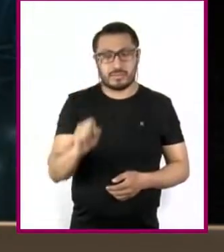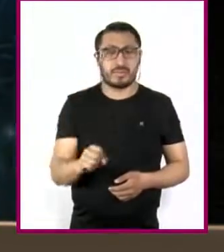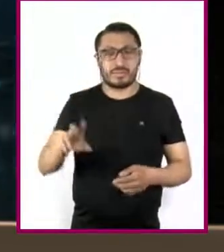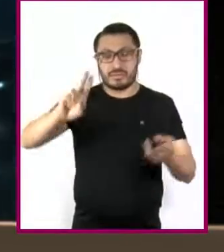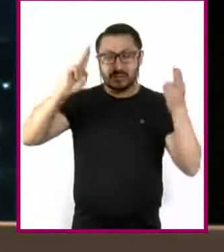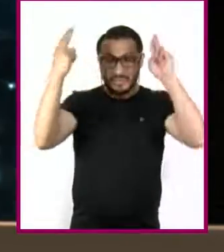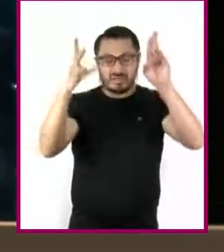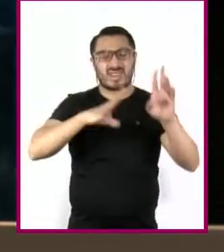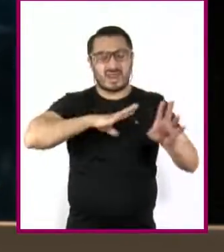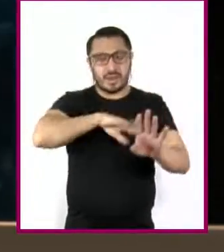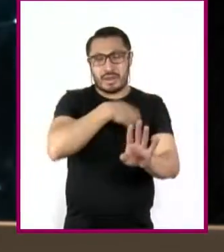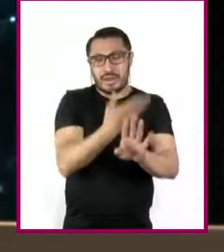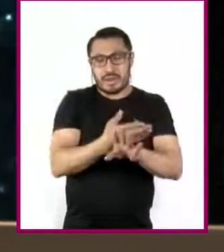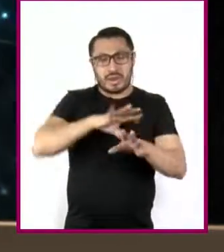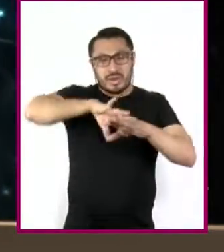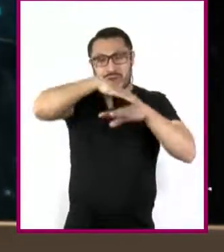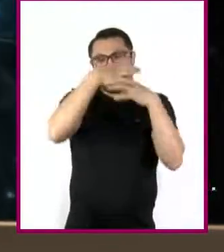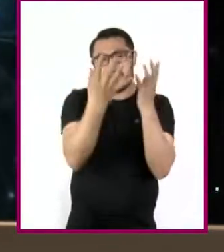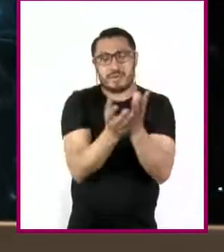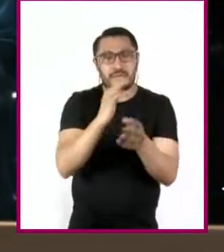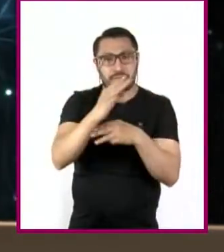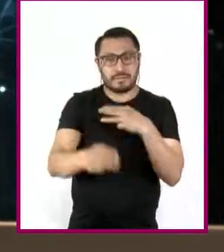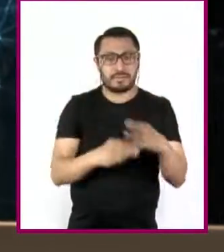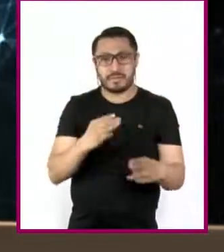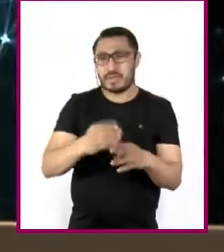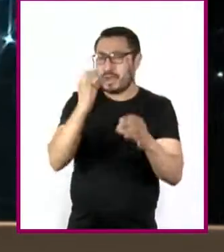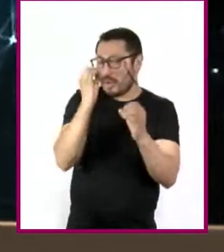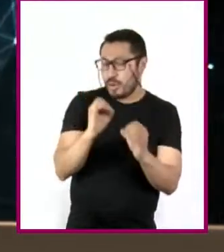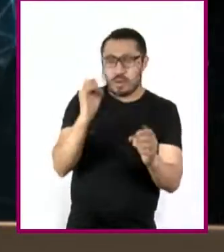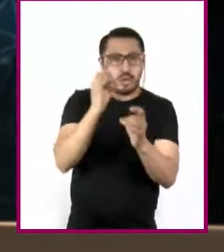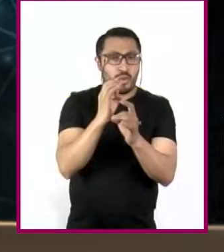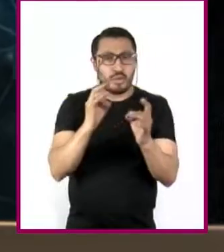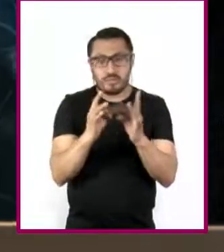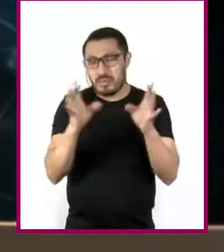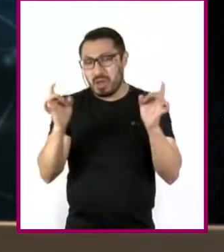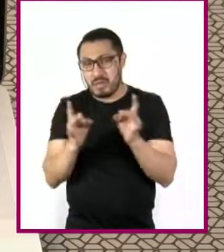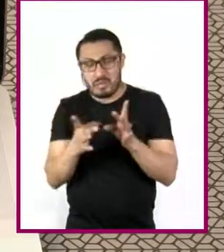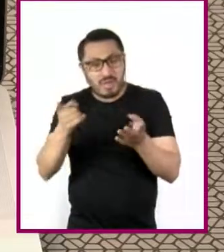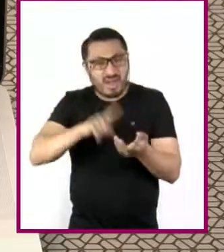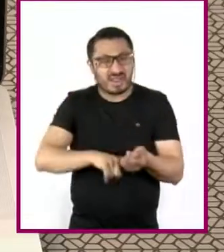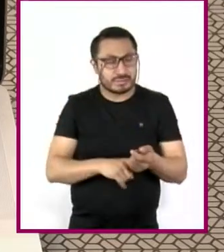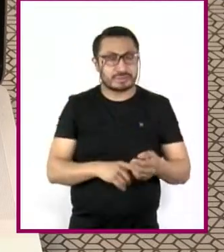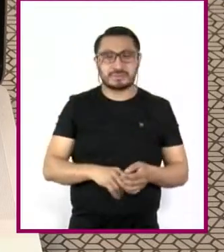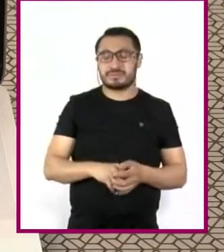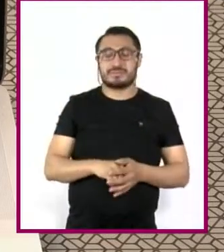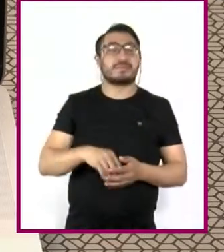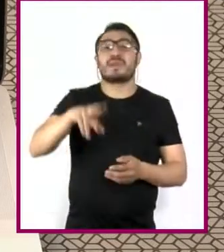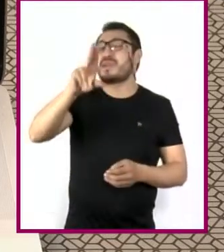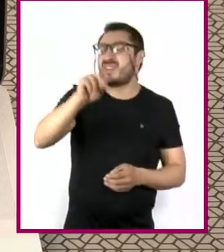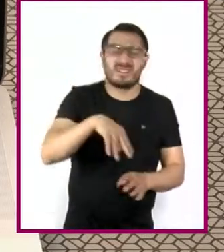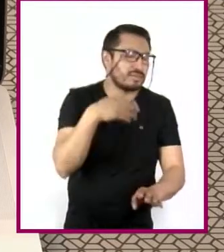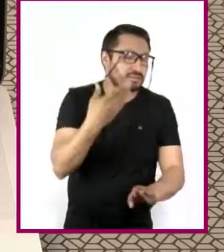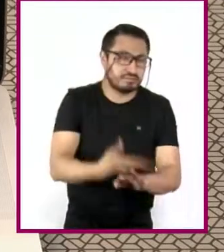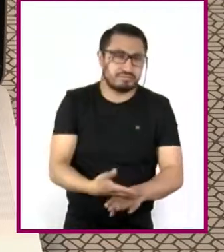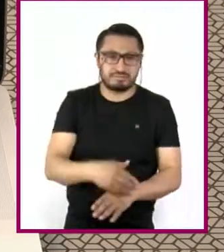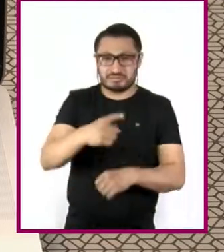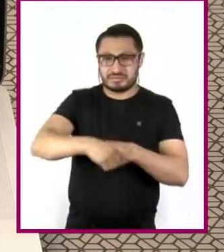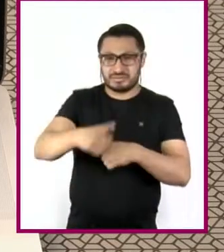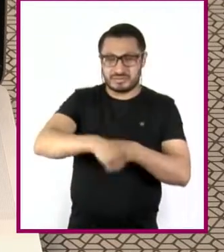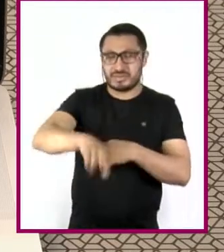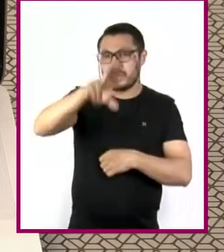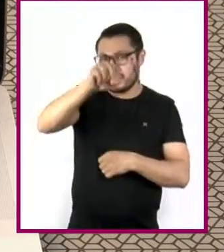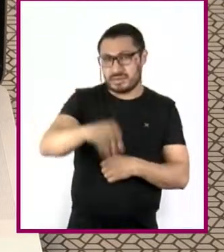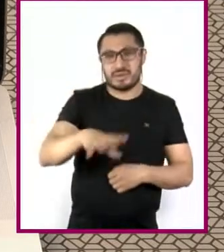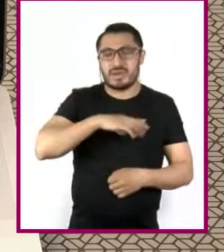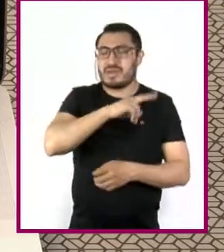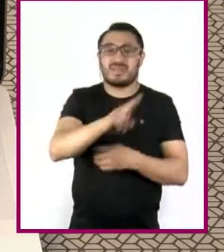forma la composición de la atmósfera o los fenómenos que en ella ocurren? No la afectan como tal, es un